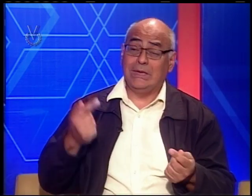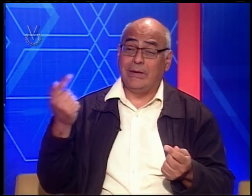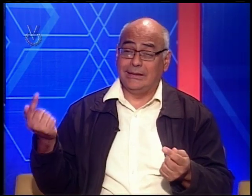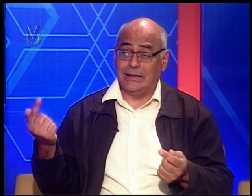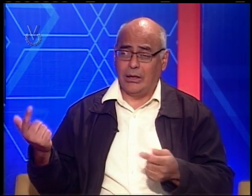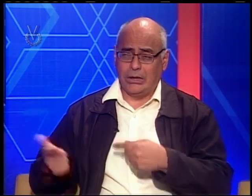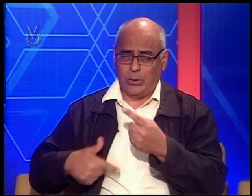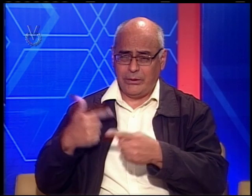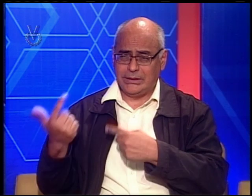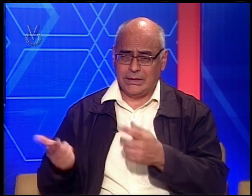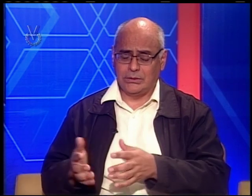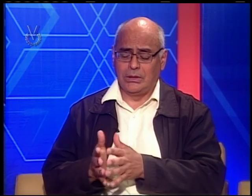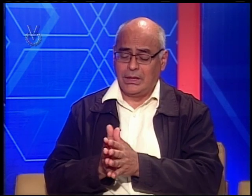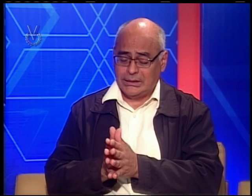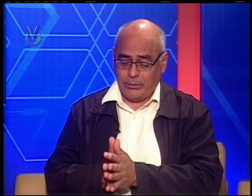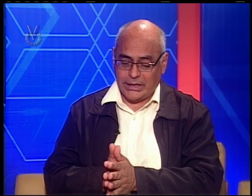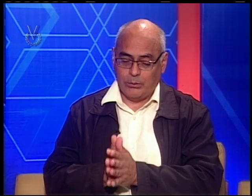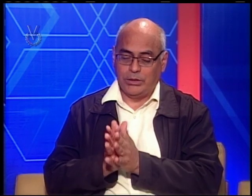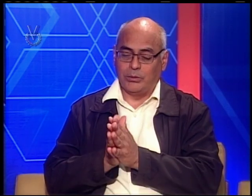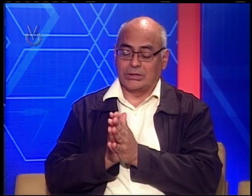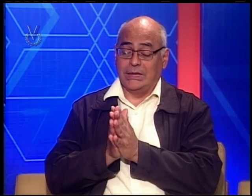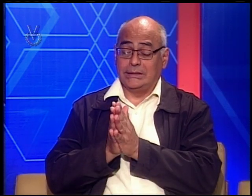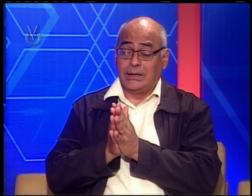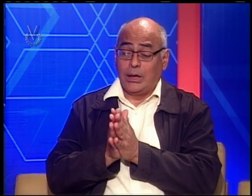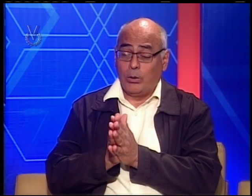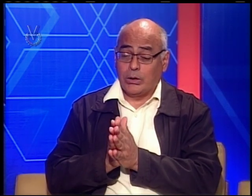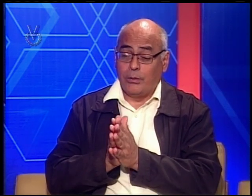limpios y ventilados. La buena ventilación también es muy